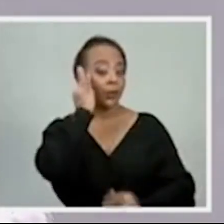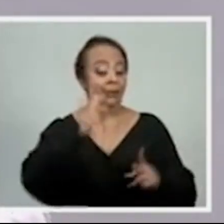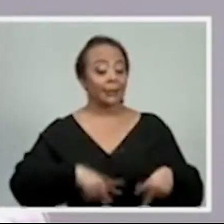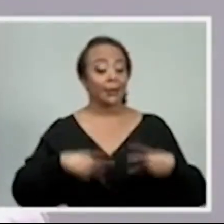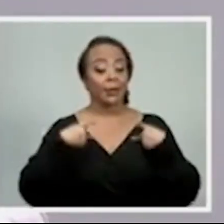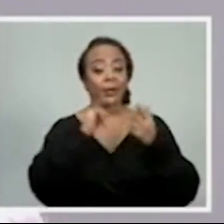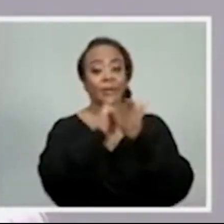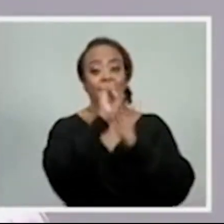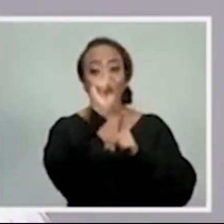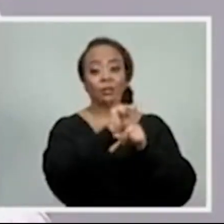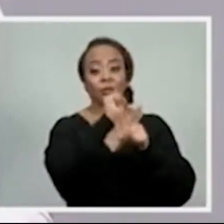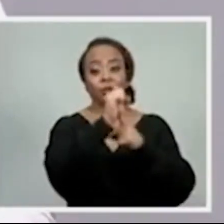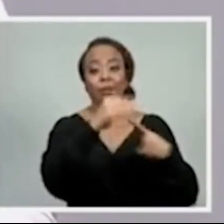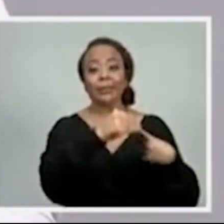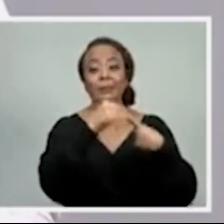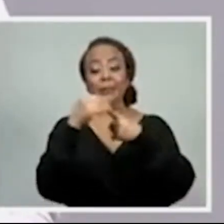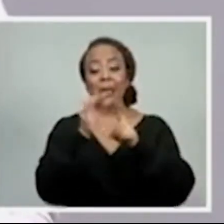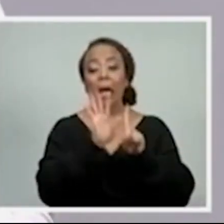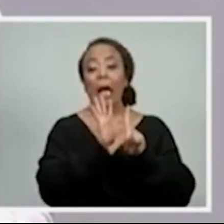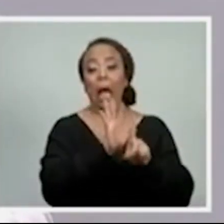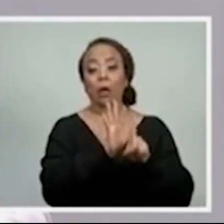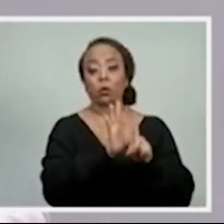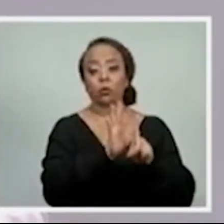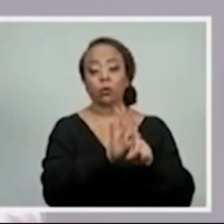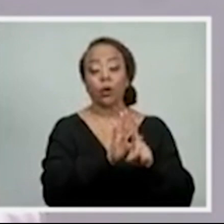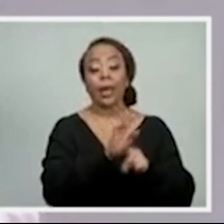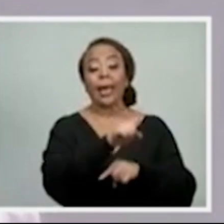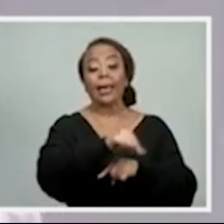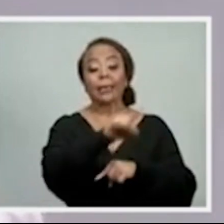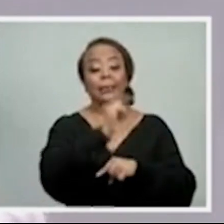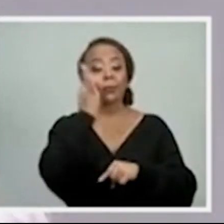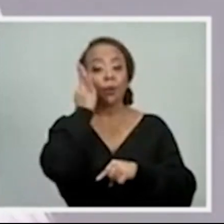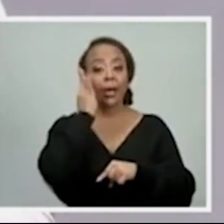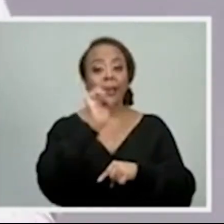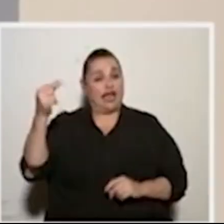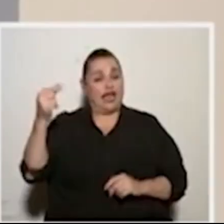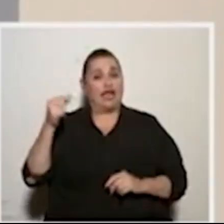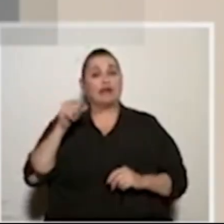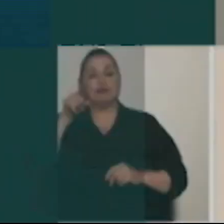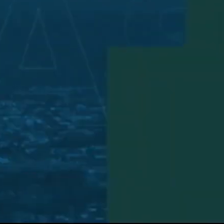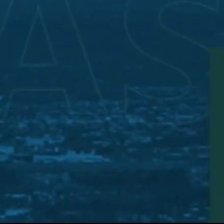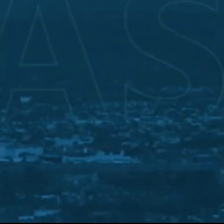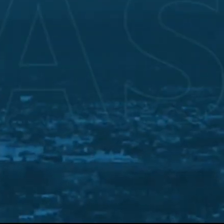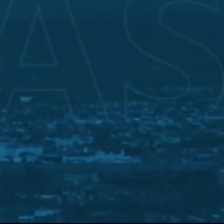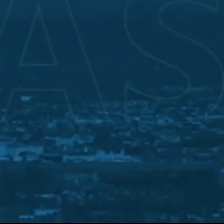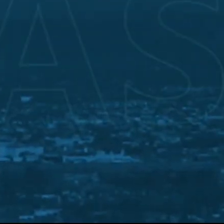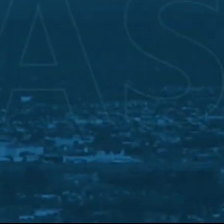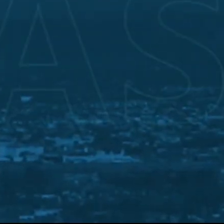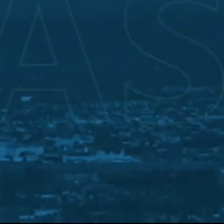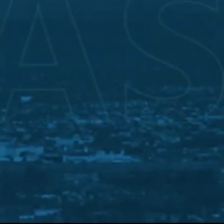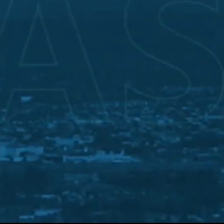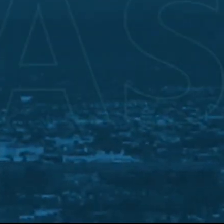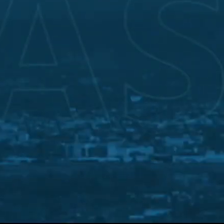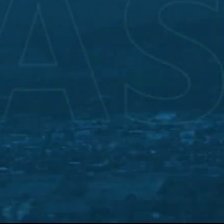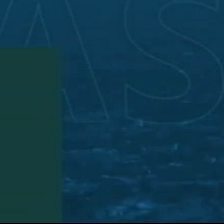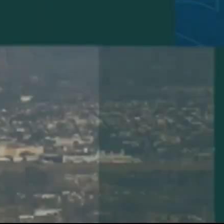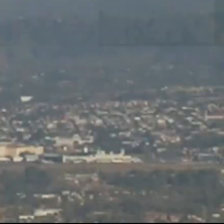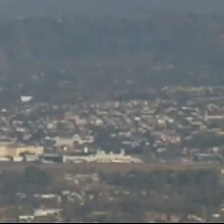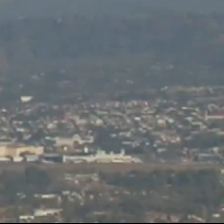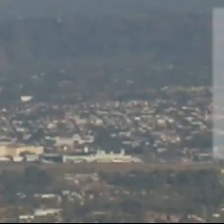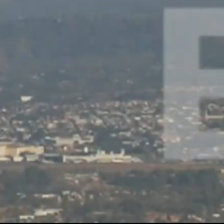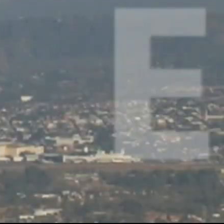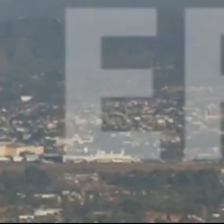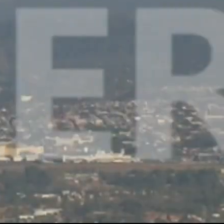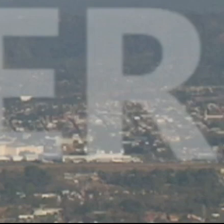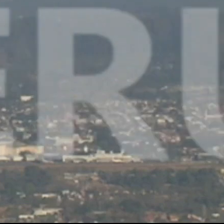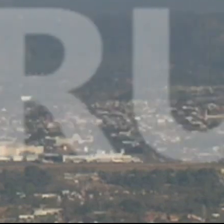John Vega y Rodolfo Pizza, quienes tuvieron 1,065 y 921 menciones respectivamente. El aumento del